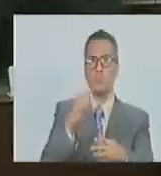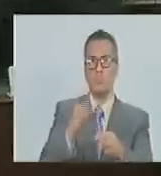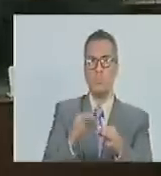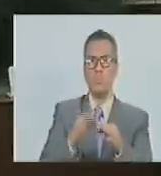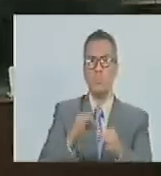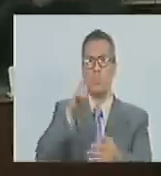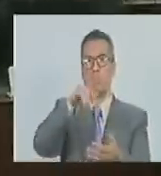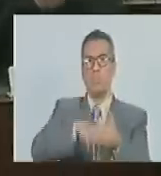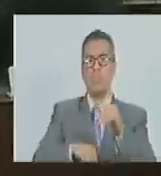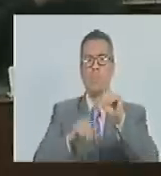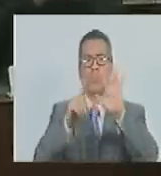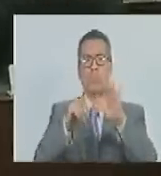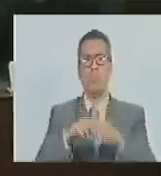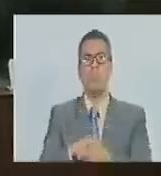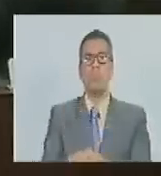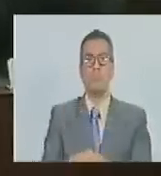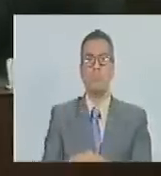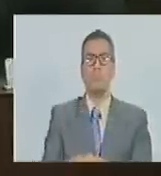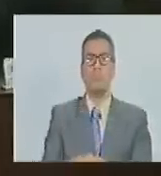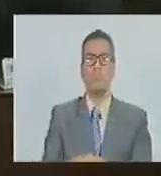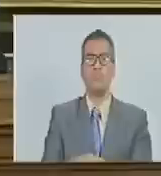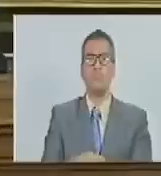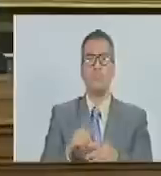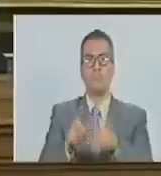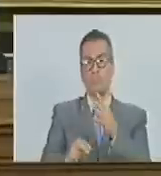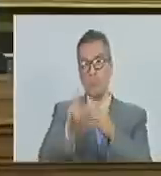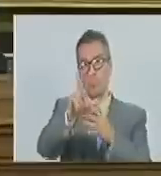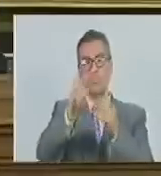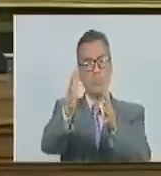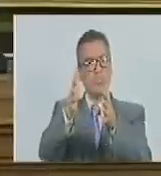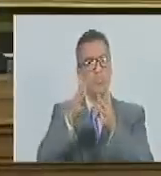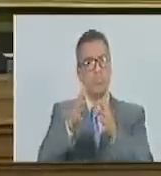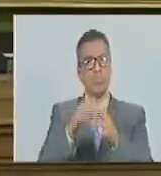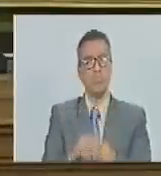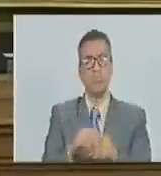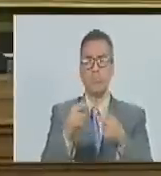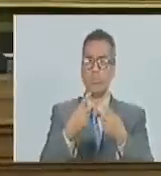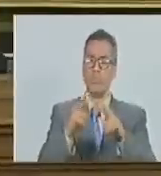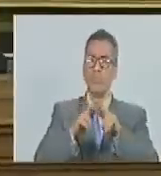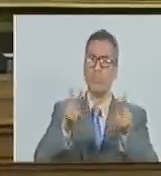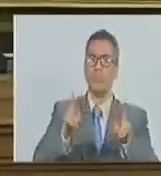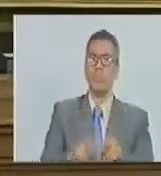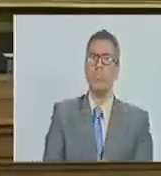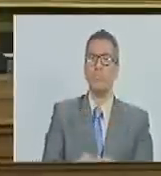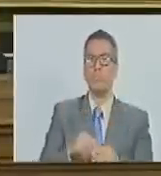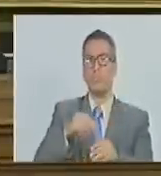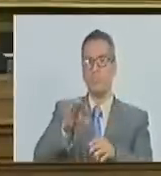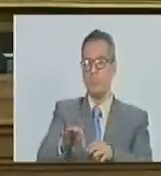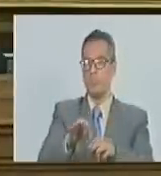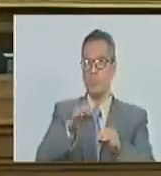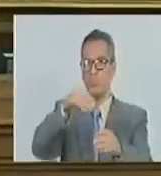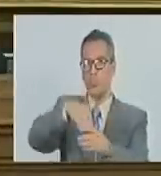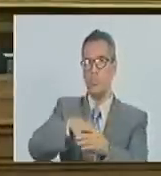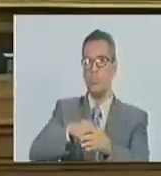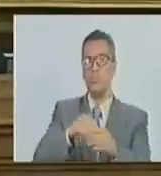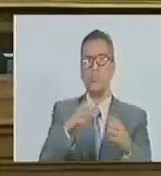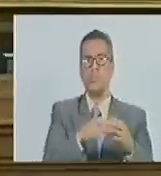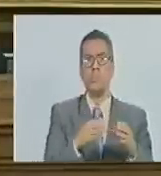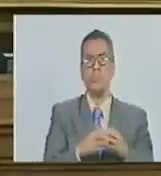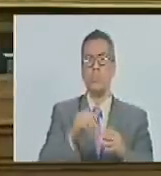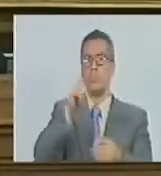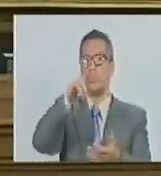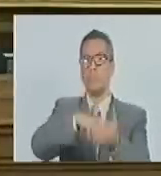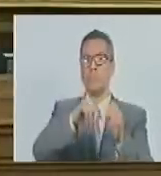año 2016. La tercera victoria de la paz fue la elección del Parlamento en el